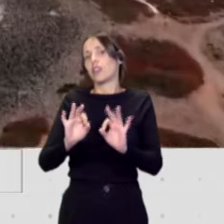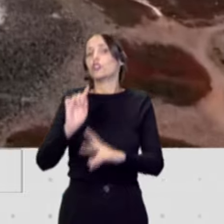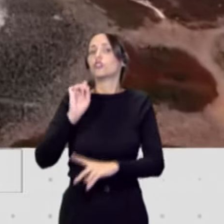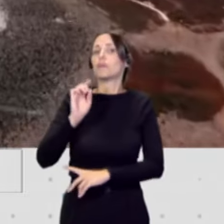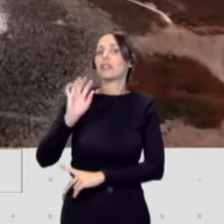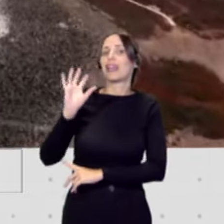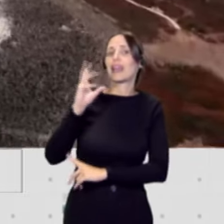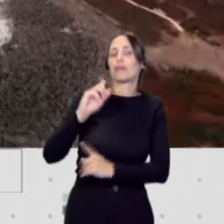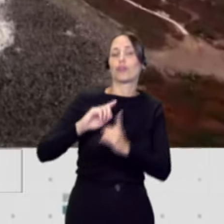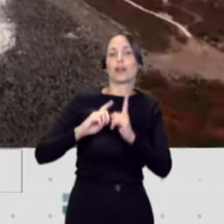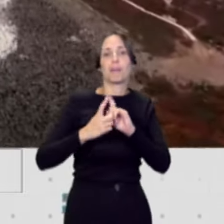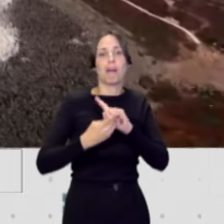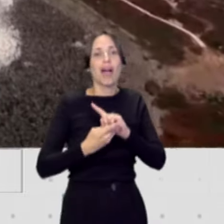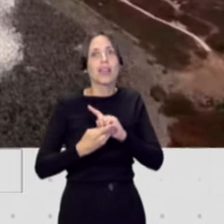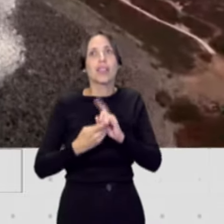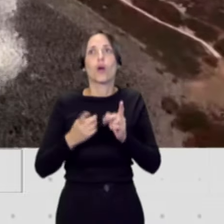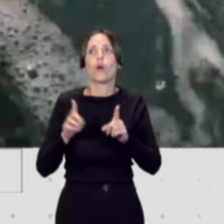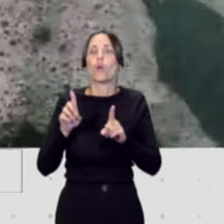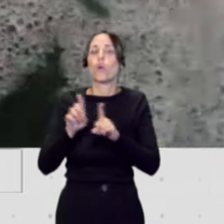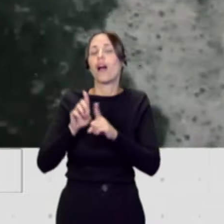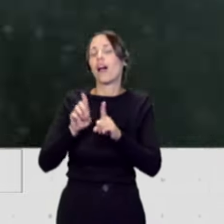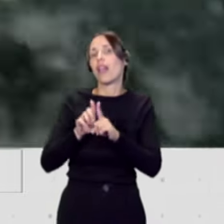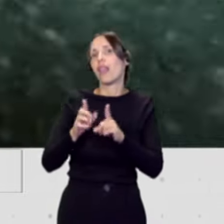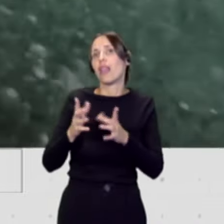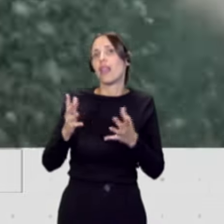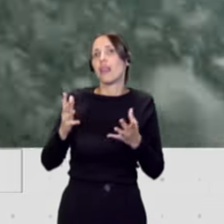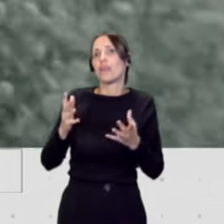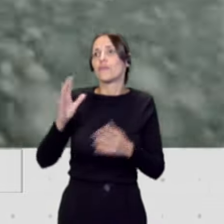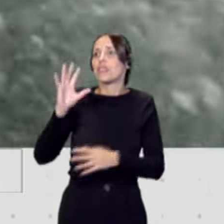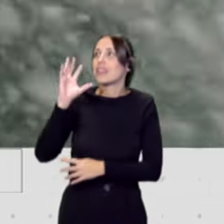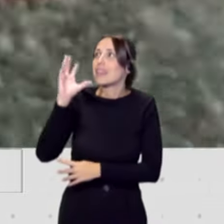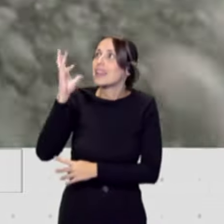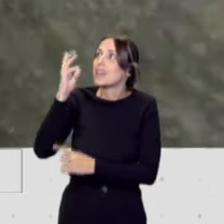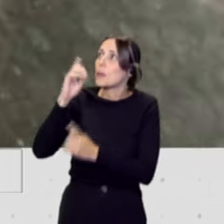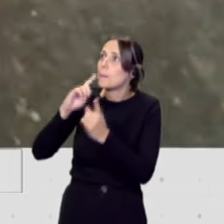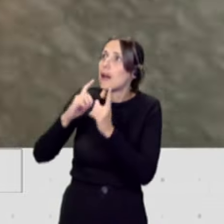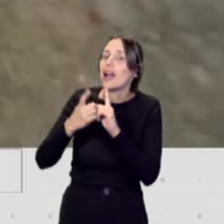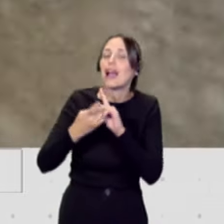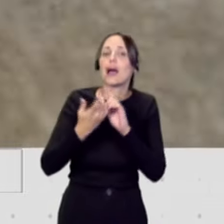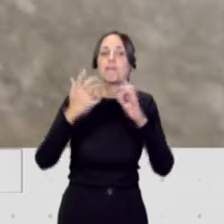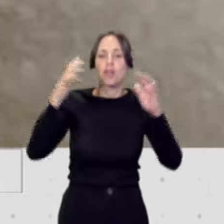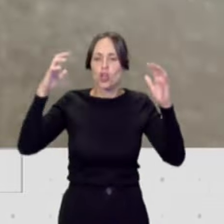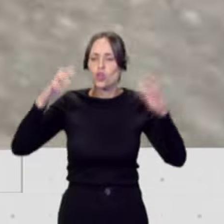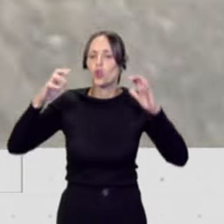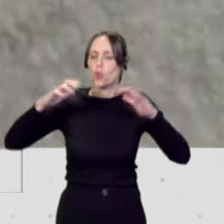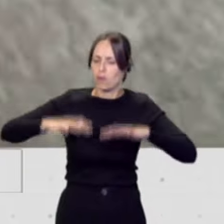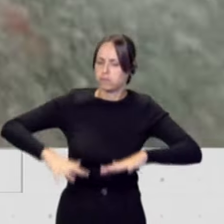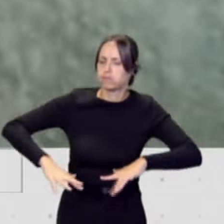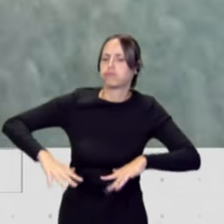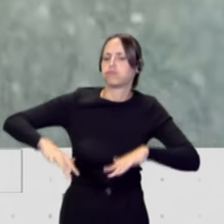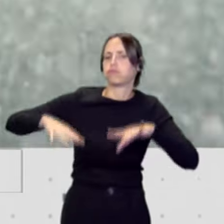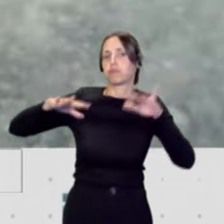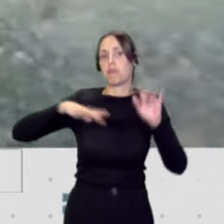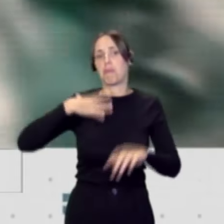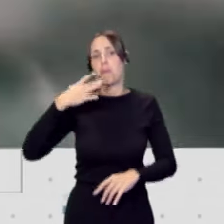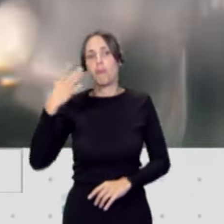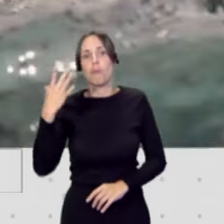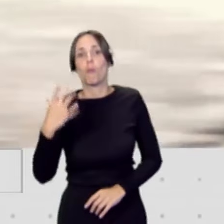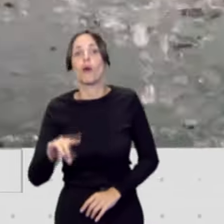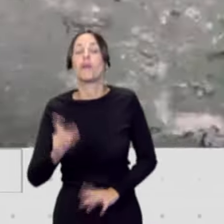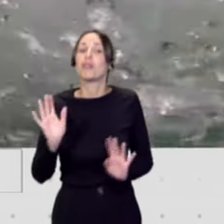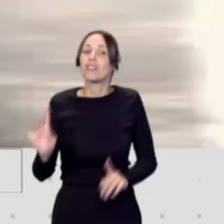climático genera cambios en el clima, en las lluvias, inundaciones que pudieran existir, sino